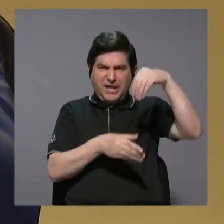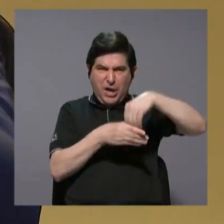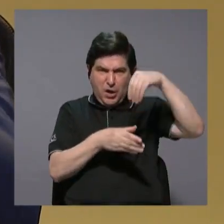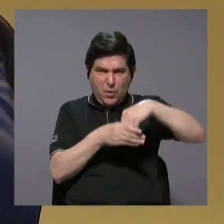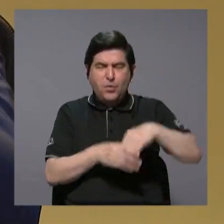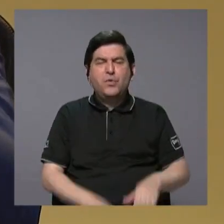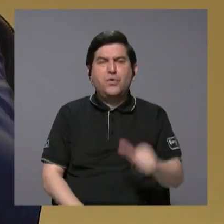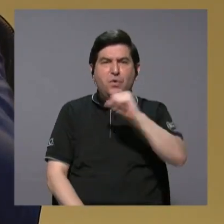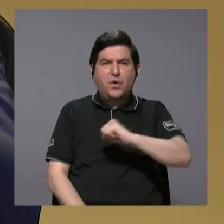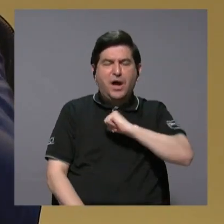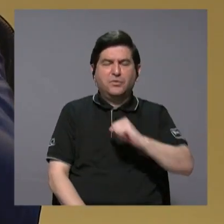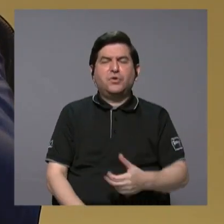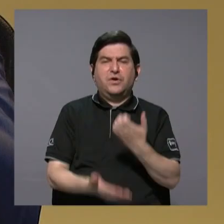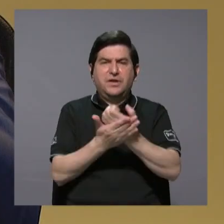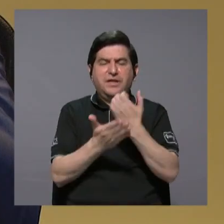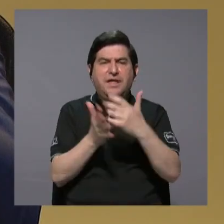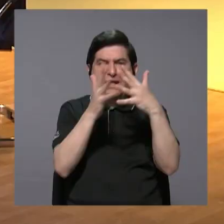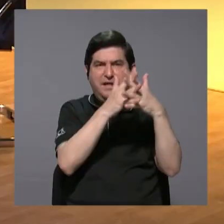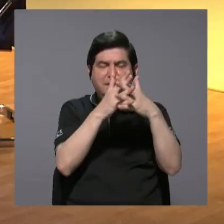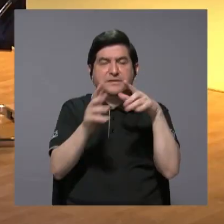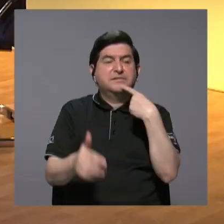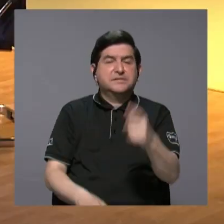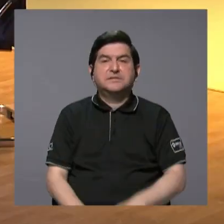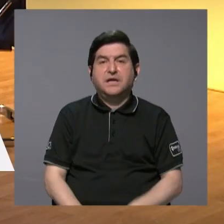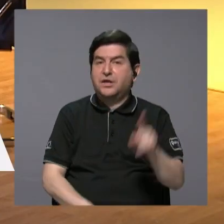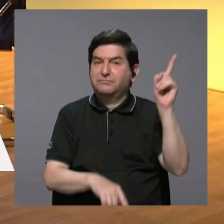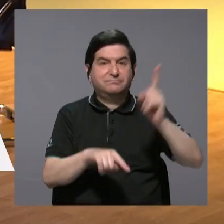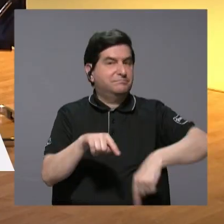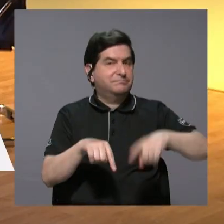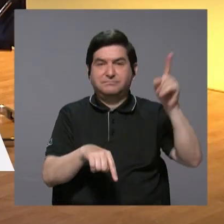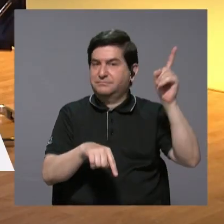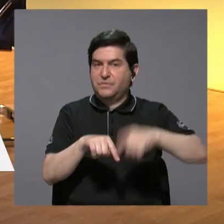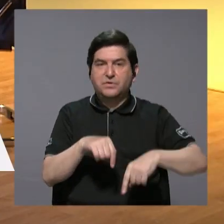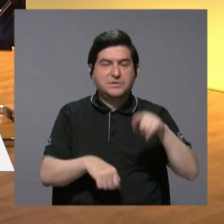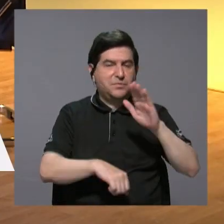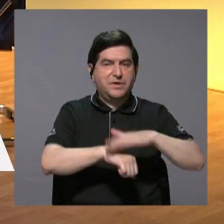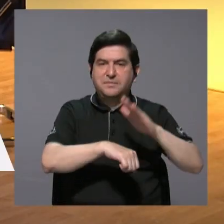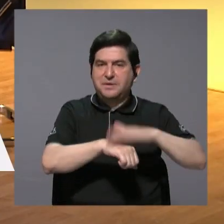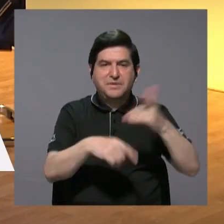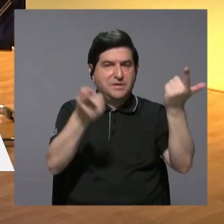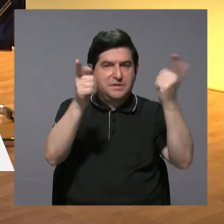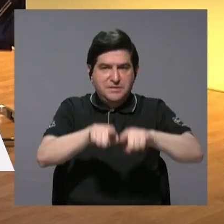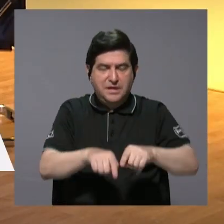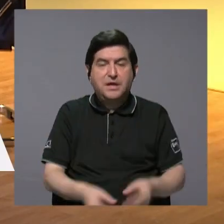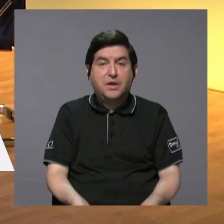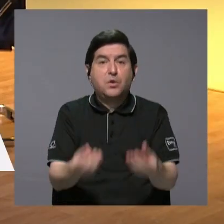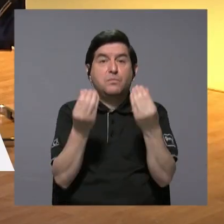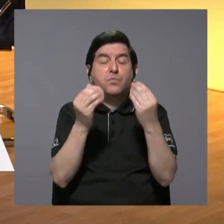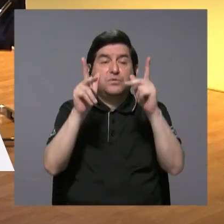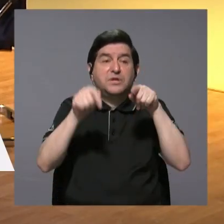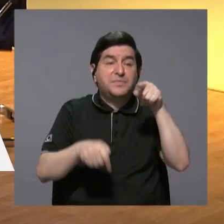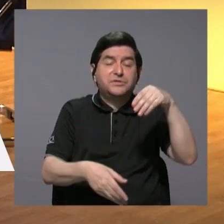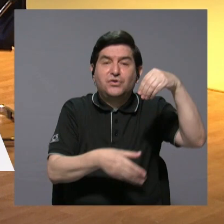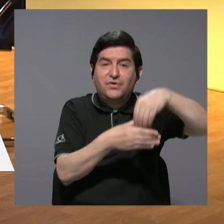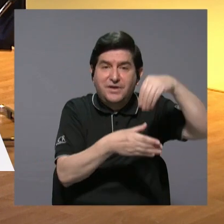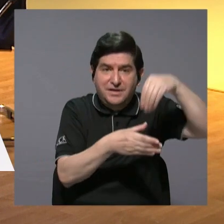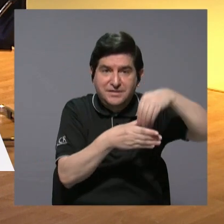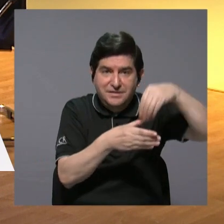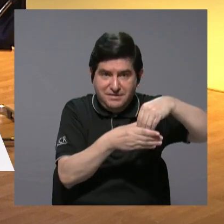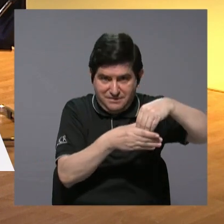autoridades económicas de los Estados Unidos, lo que dijeron fue, no podemos dejar que eso ocurra porque muchos de quienes tienen dinero depositado